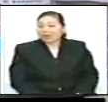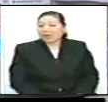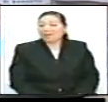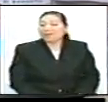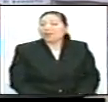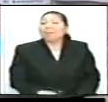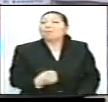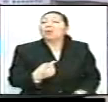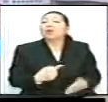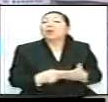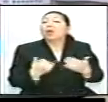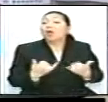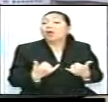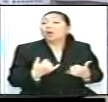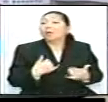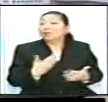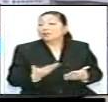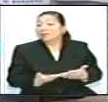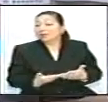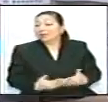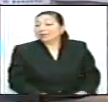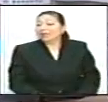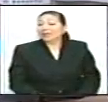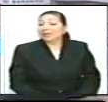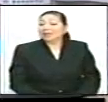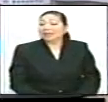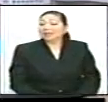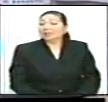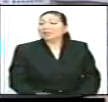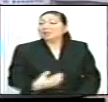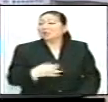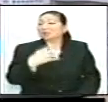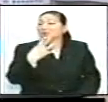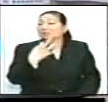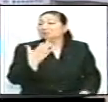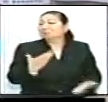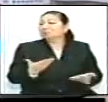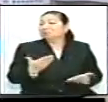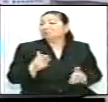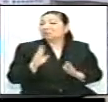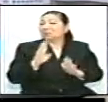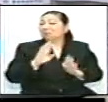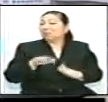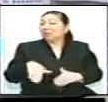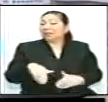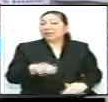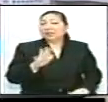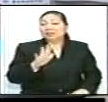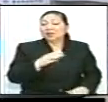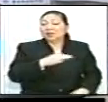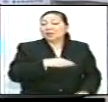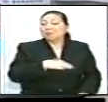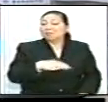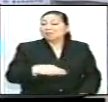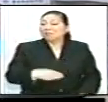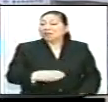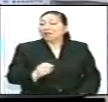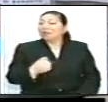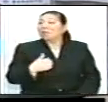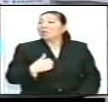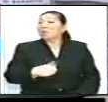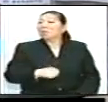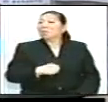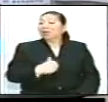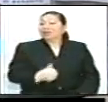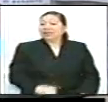Sino simplemente porque hoy día yo llegué con el amanecico malhumorado, de repente los bajo, que sean 5 ministerios. Y si llegué de buena